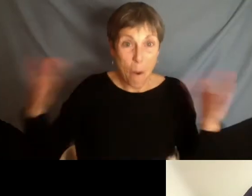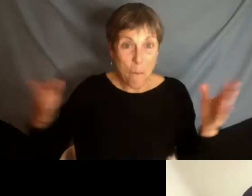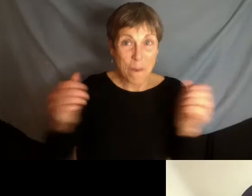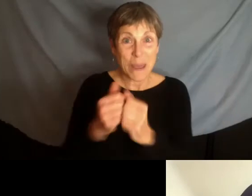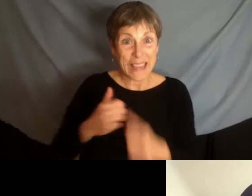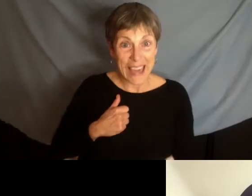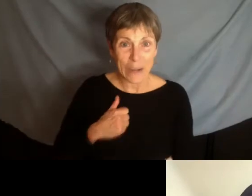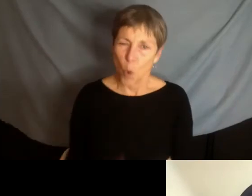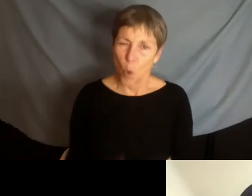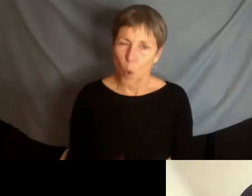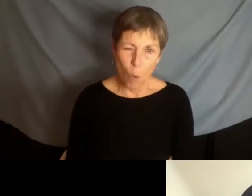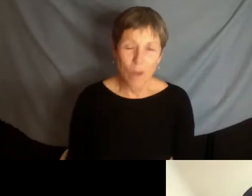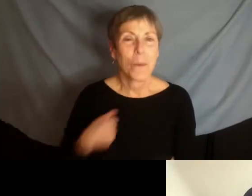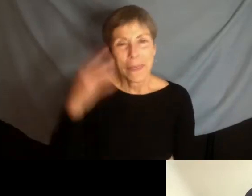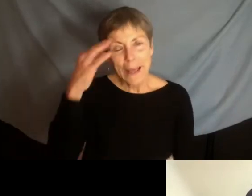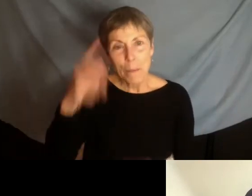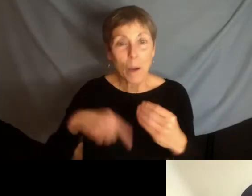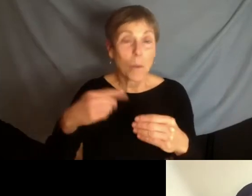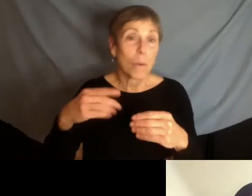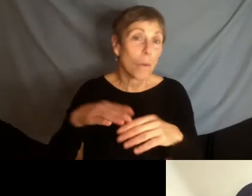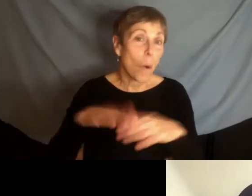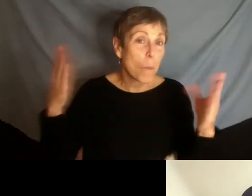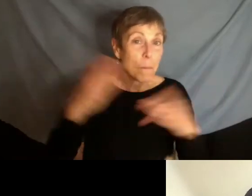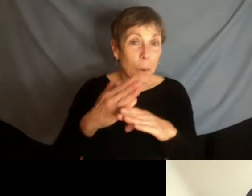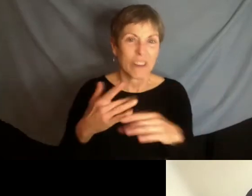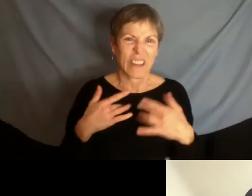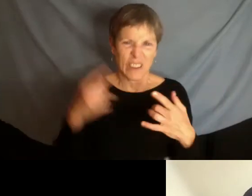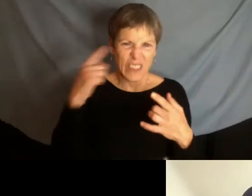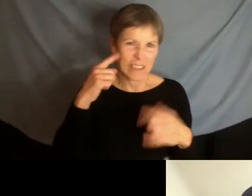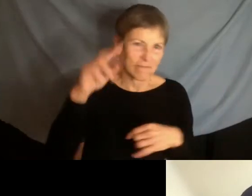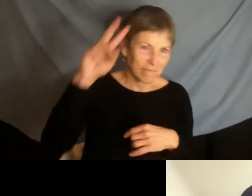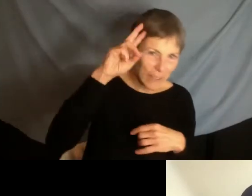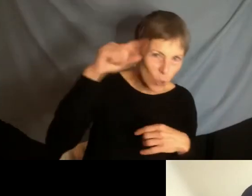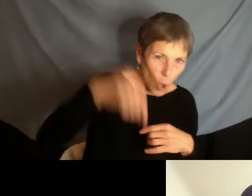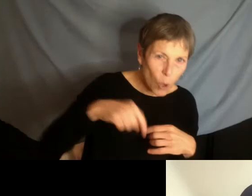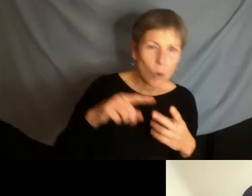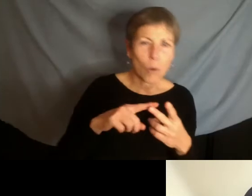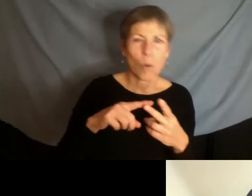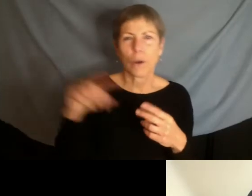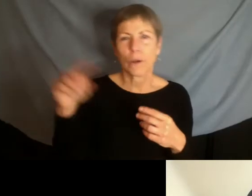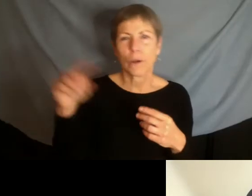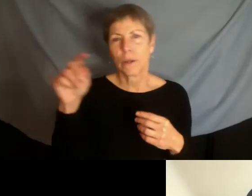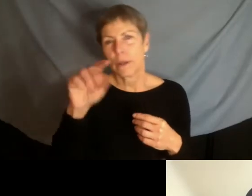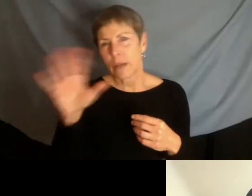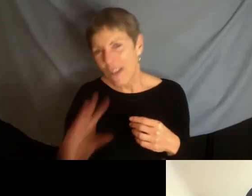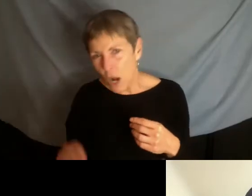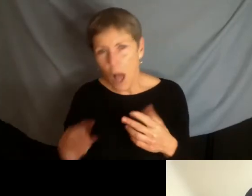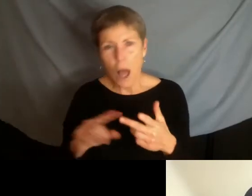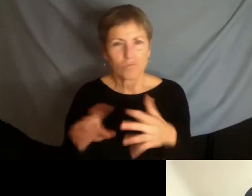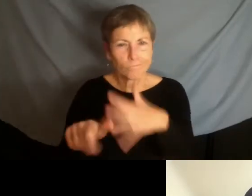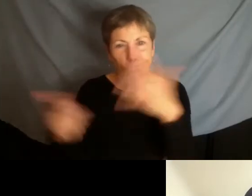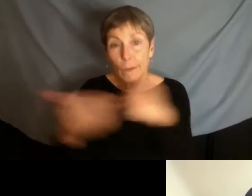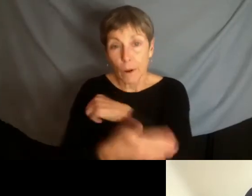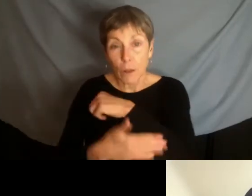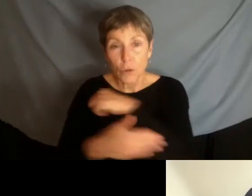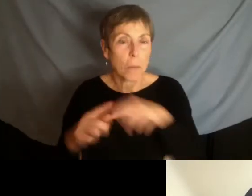más importante para nosotros. Probablemente pensamos con fronteras abiertas como América Latina o África